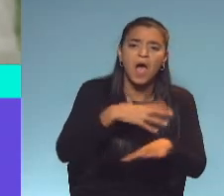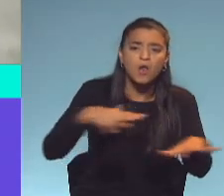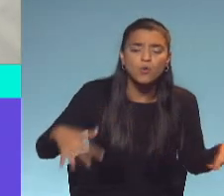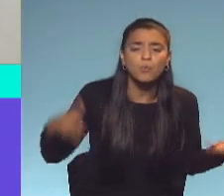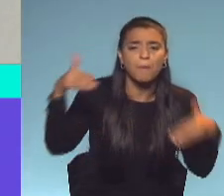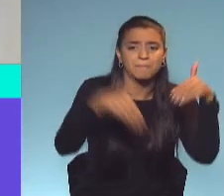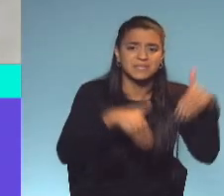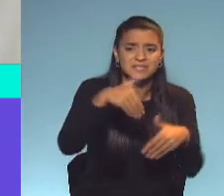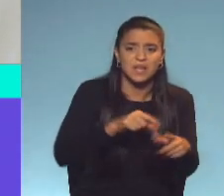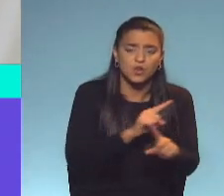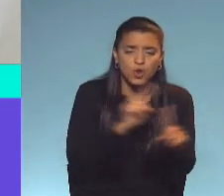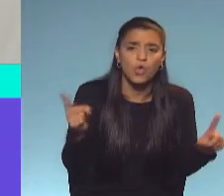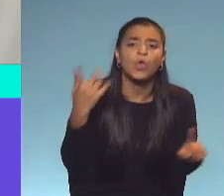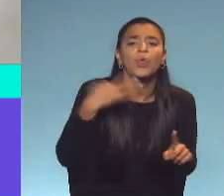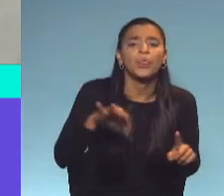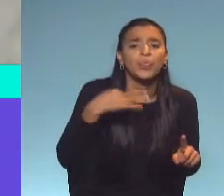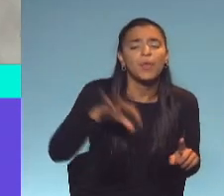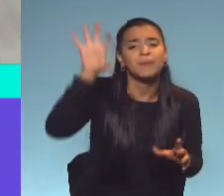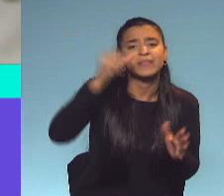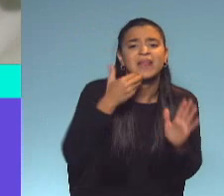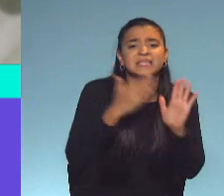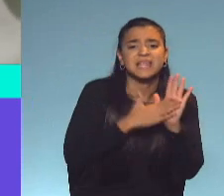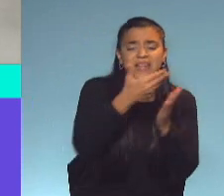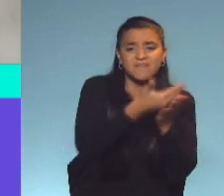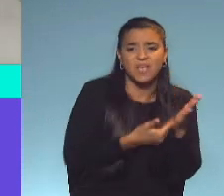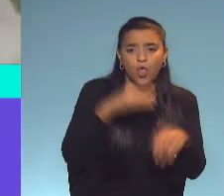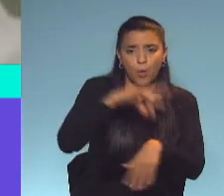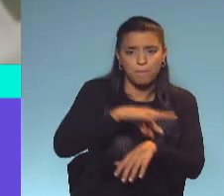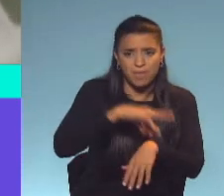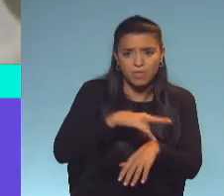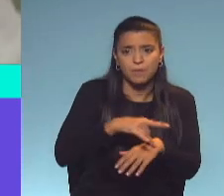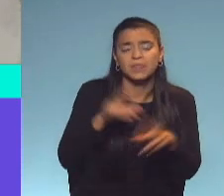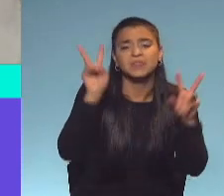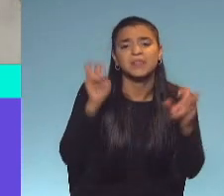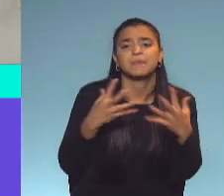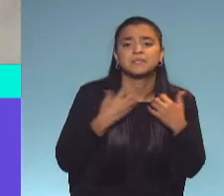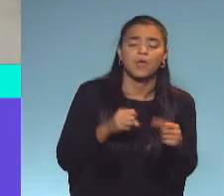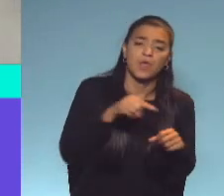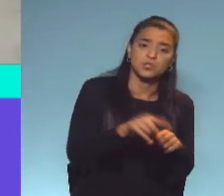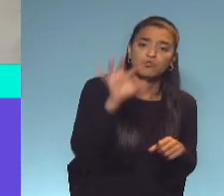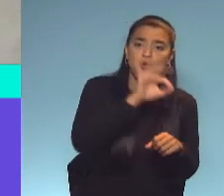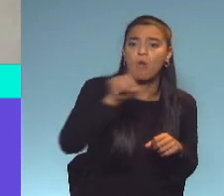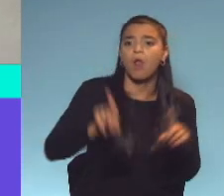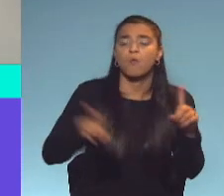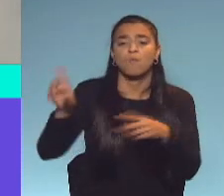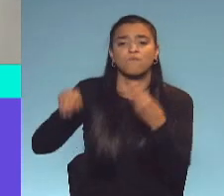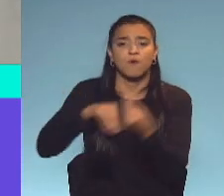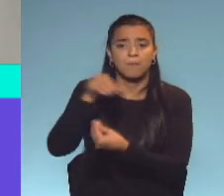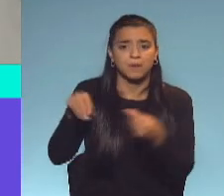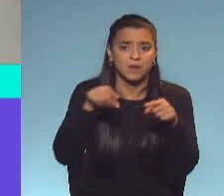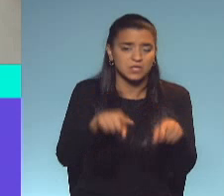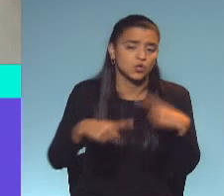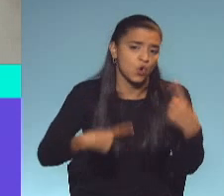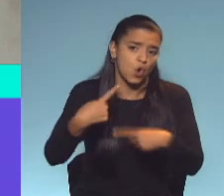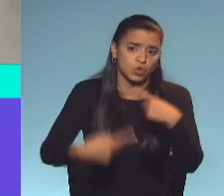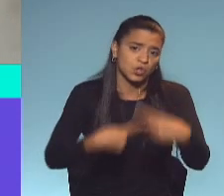forma presencial tienen que traer un certificado médico por una cuestión de salud, tanto de ellos o de algún familiar. Vanina,